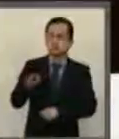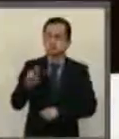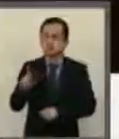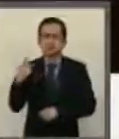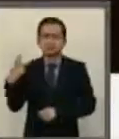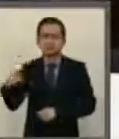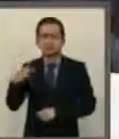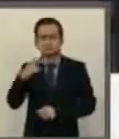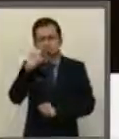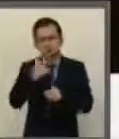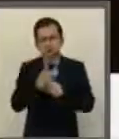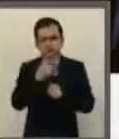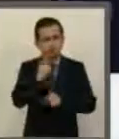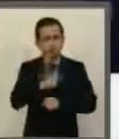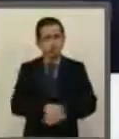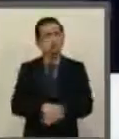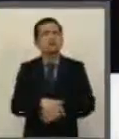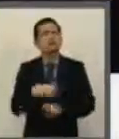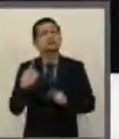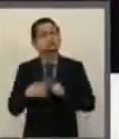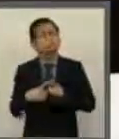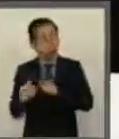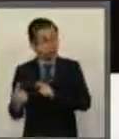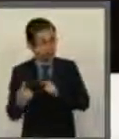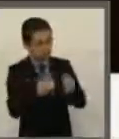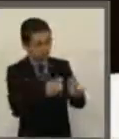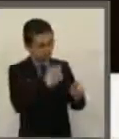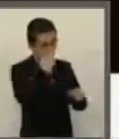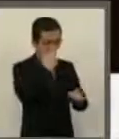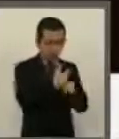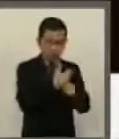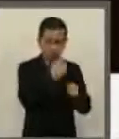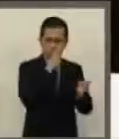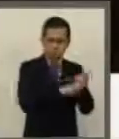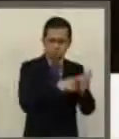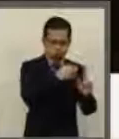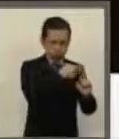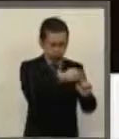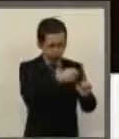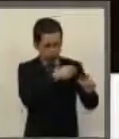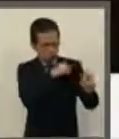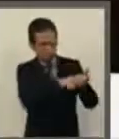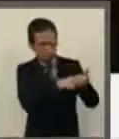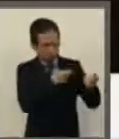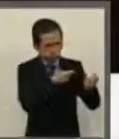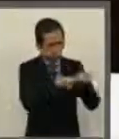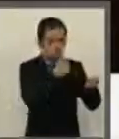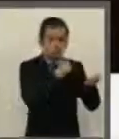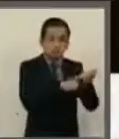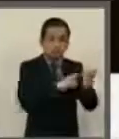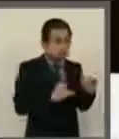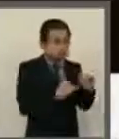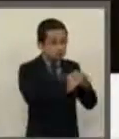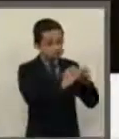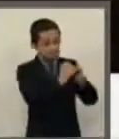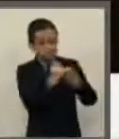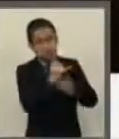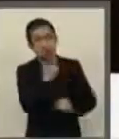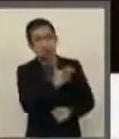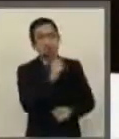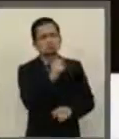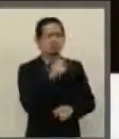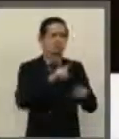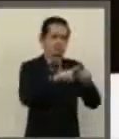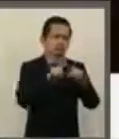de designar y remover a los titulares de los órganos internos de control de las dependencias y entidades de la